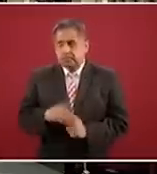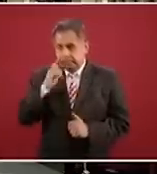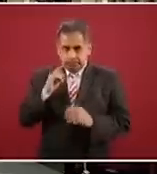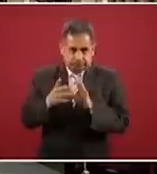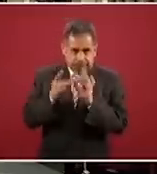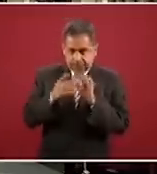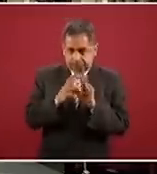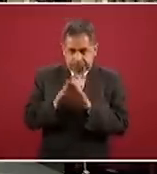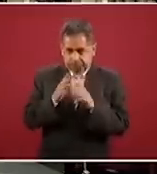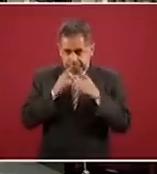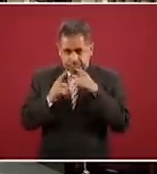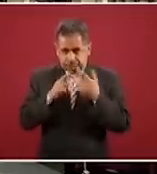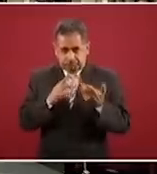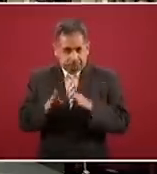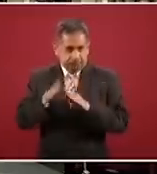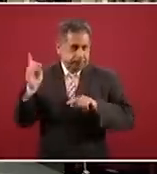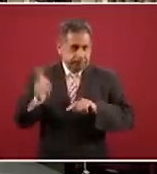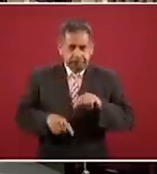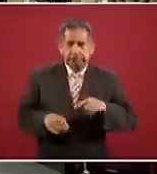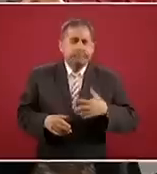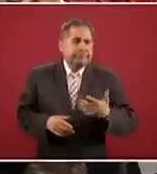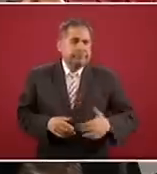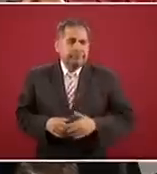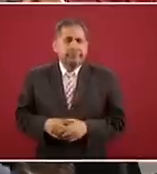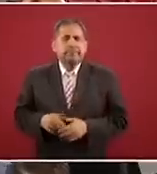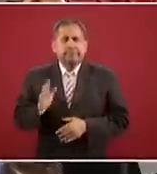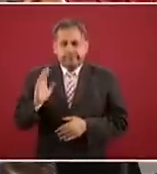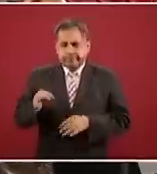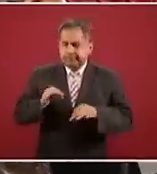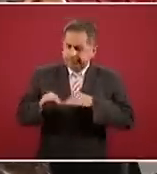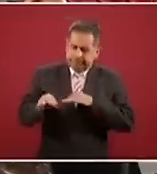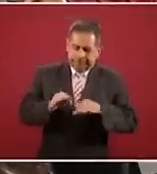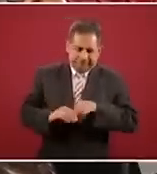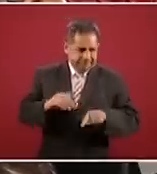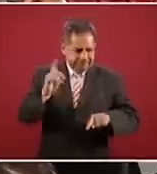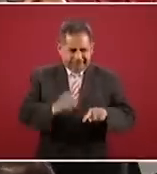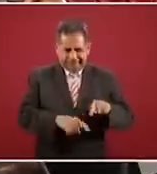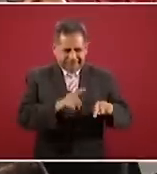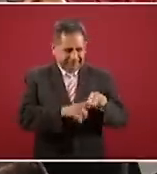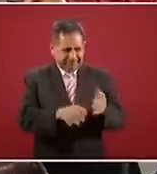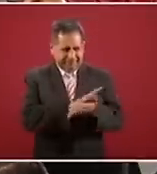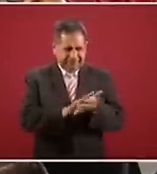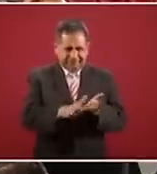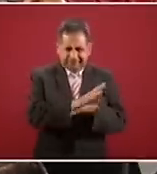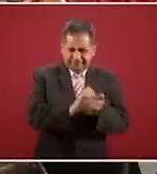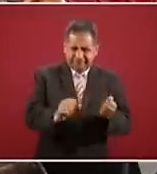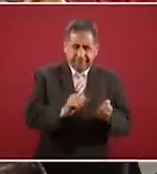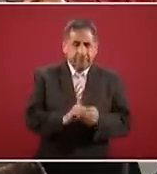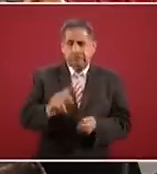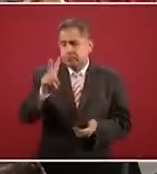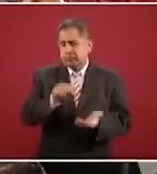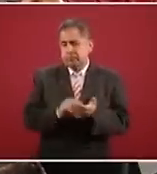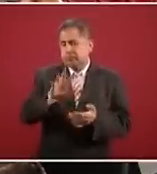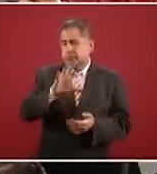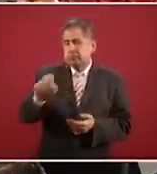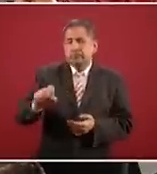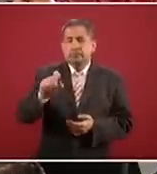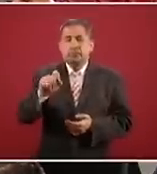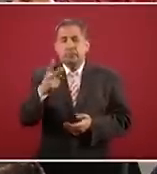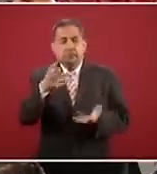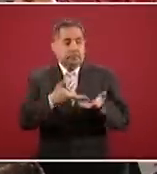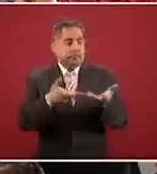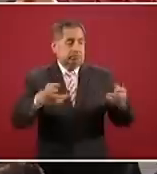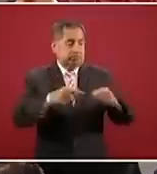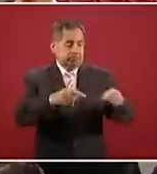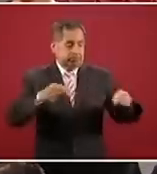erradicación, la parte de erradicación, hemos trabajado y hemos erradicado, destruido 2.522